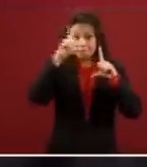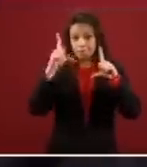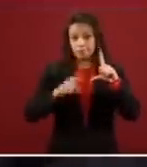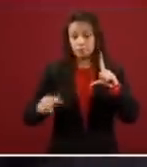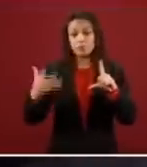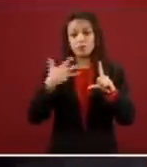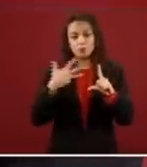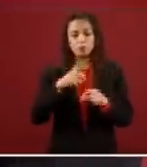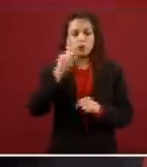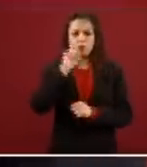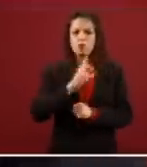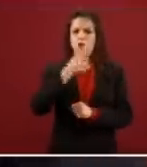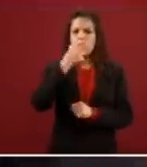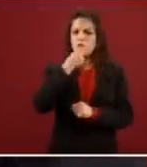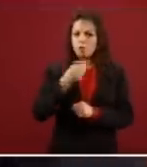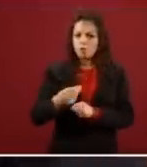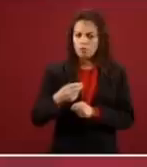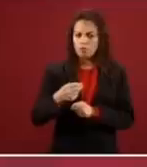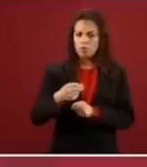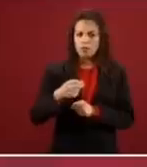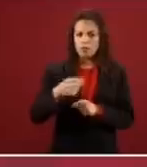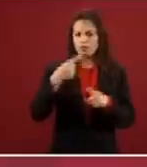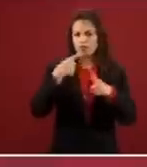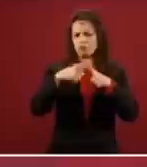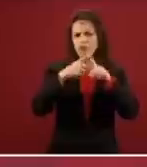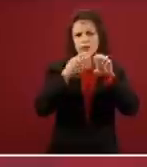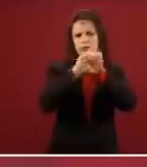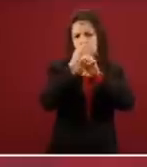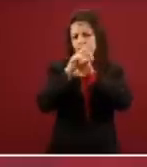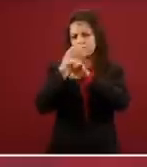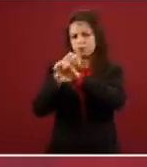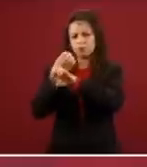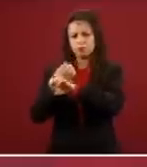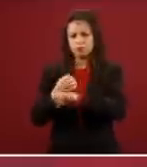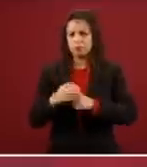mujeres y hombres de todo el país. En este caso,